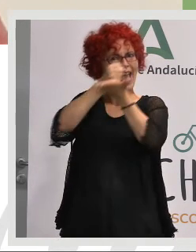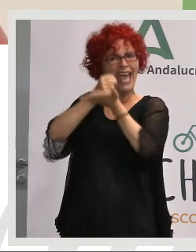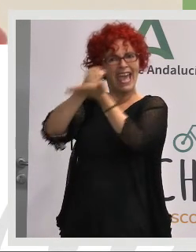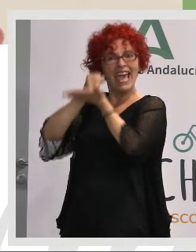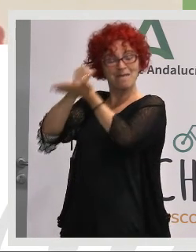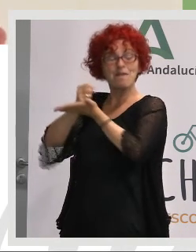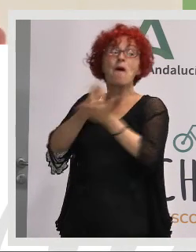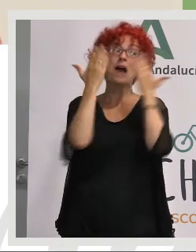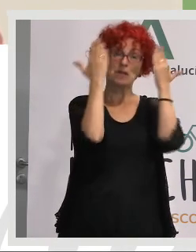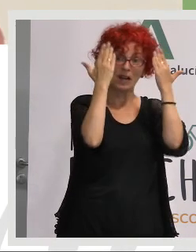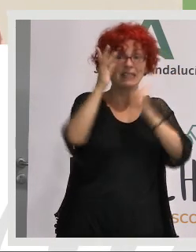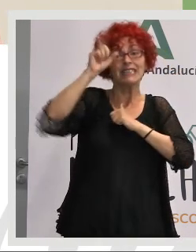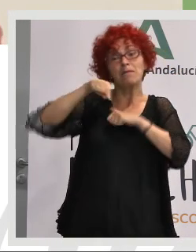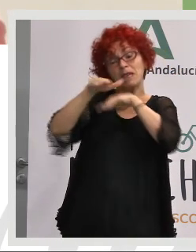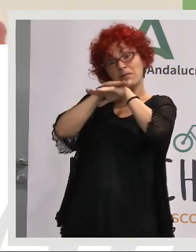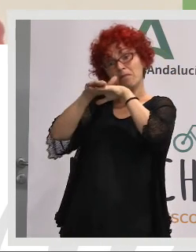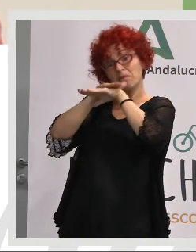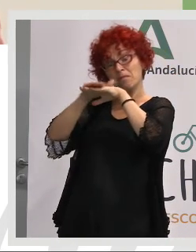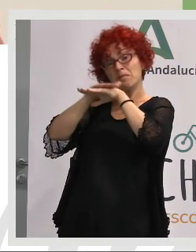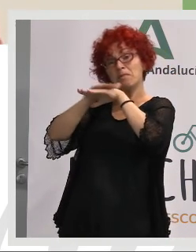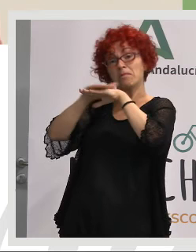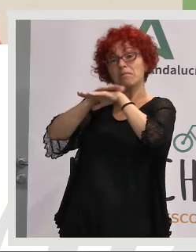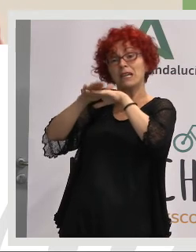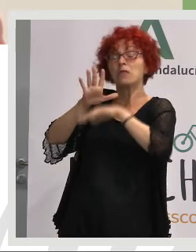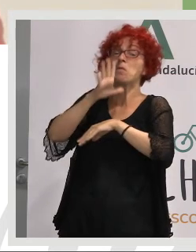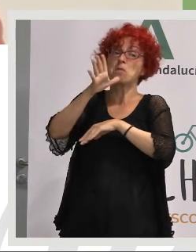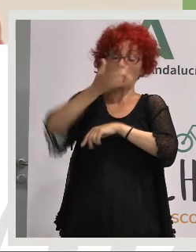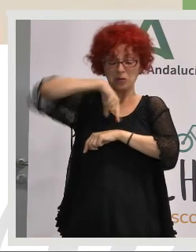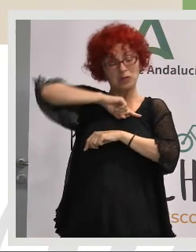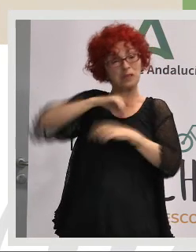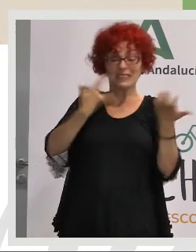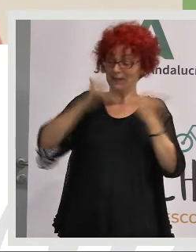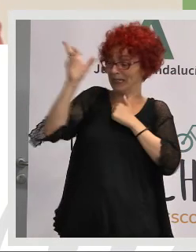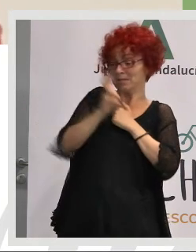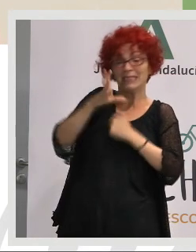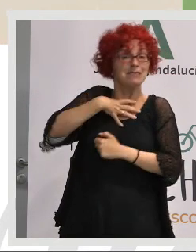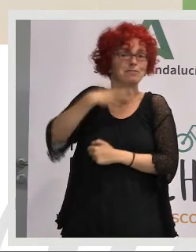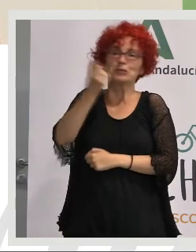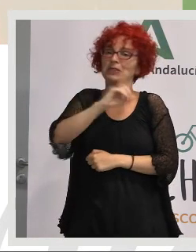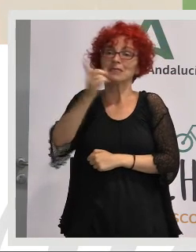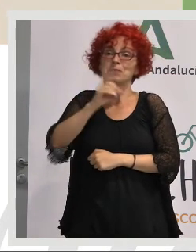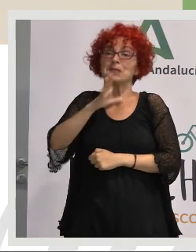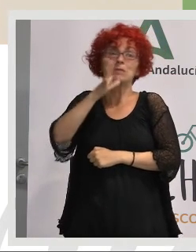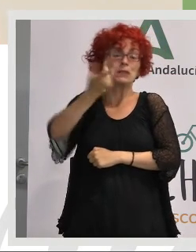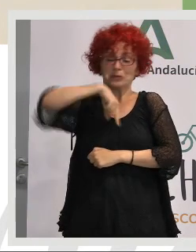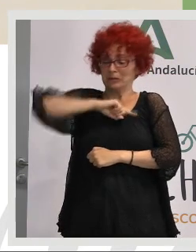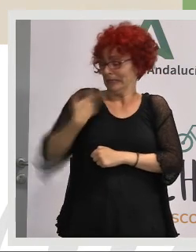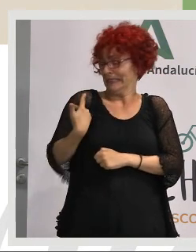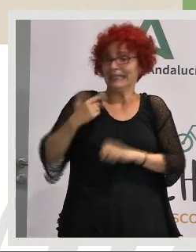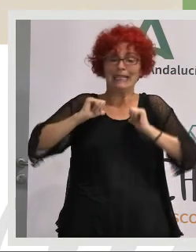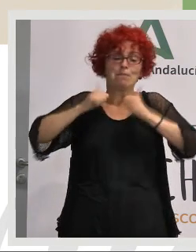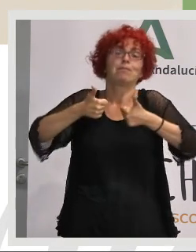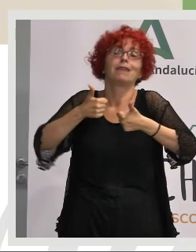otro lado, pedir disculpas de parte del IES Carlos Cano por no haber podido asistir a esta maravillosa gala, pero es que con el inicio de curso nos ha sido